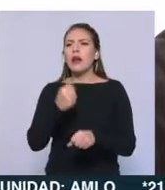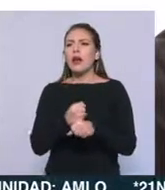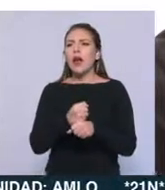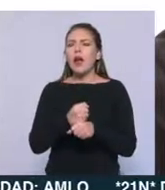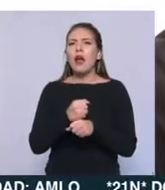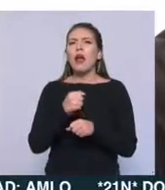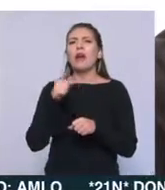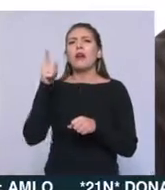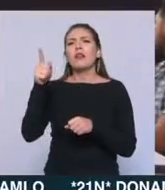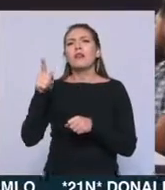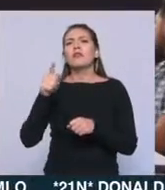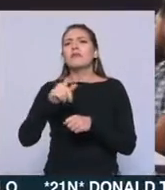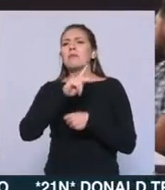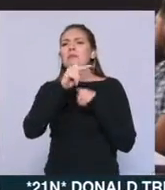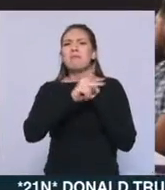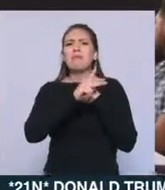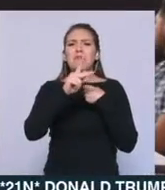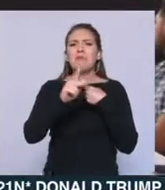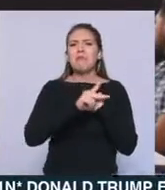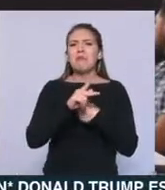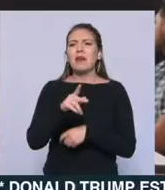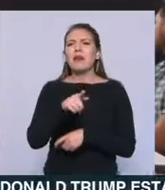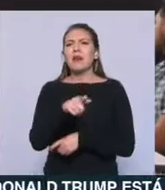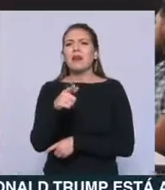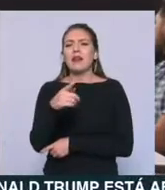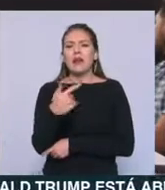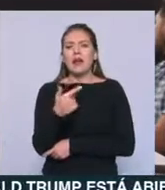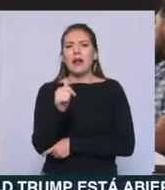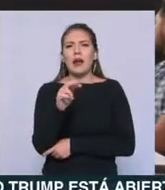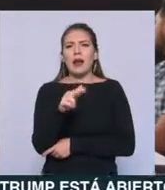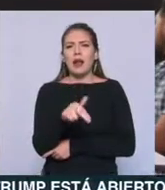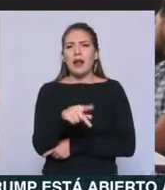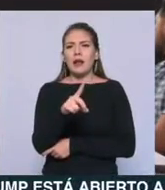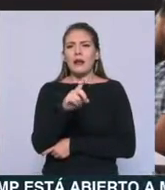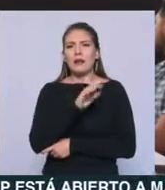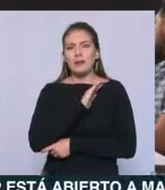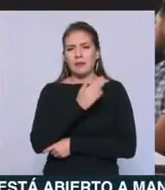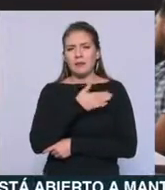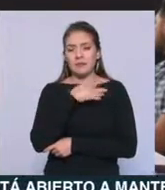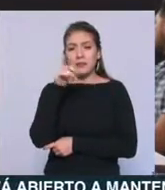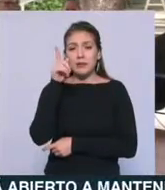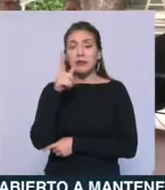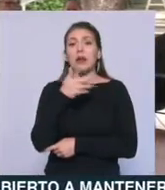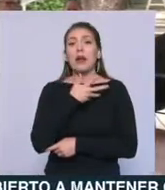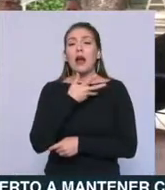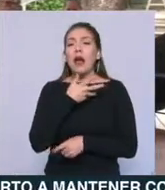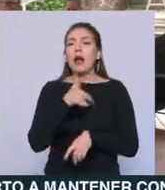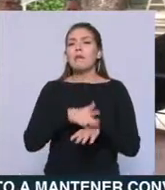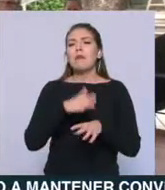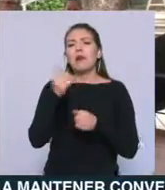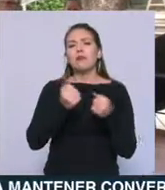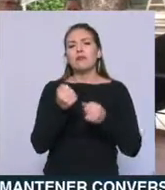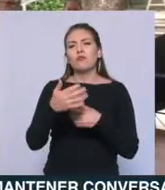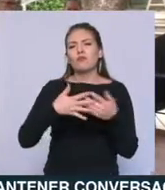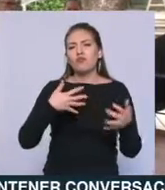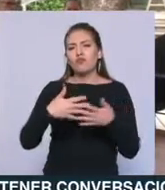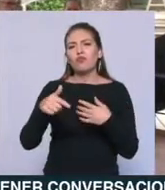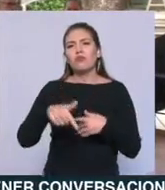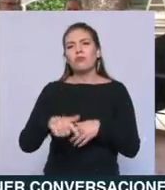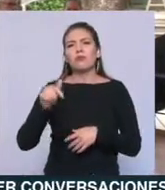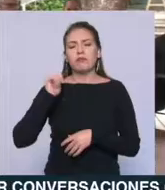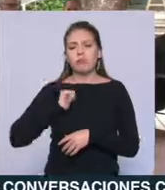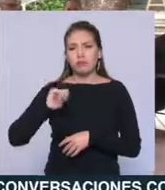en Gran Bretaña. Especialistas señalaron durante el foro potencial para salvar vidas en México de los sistemas de